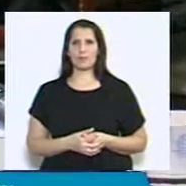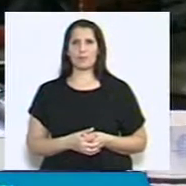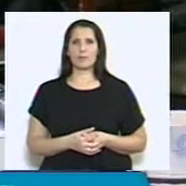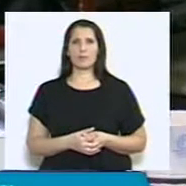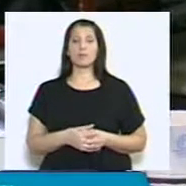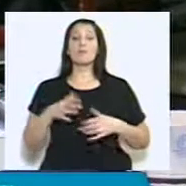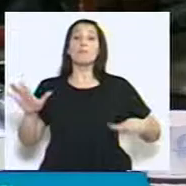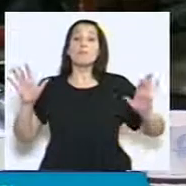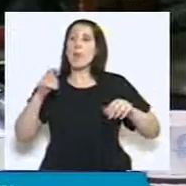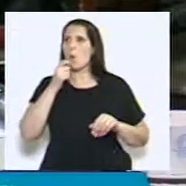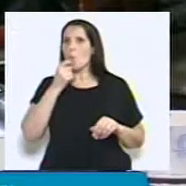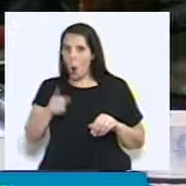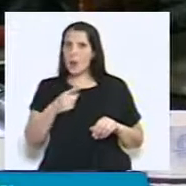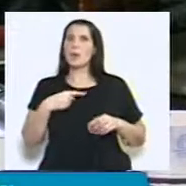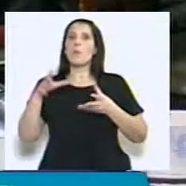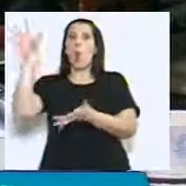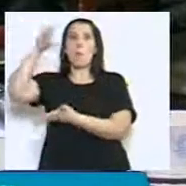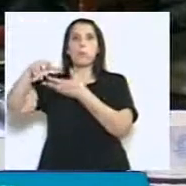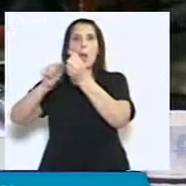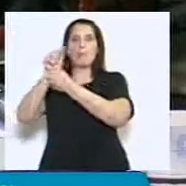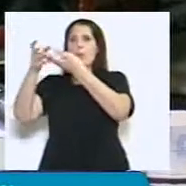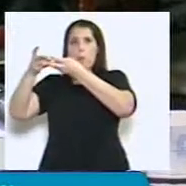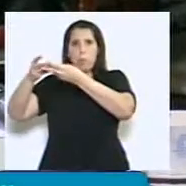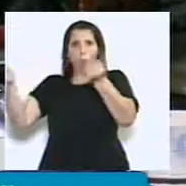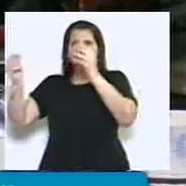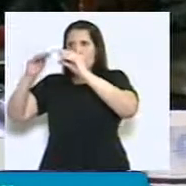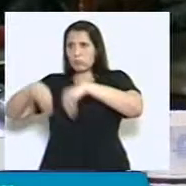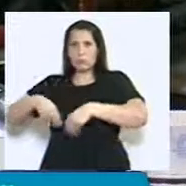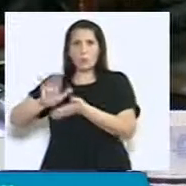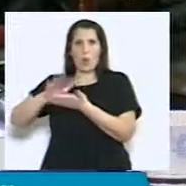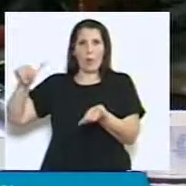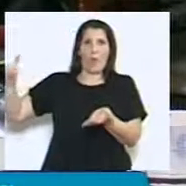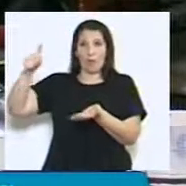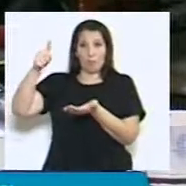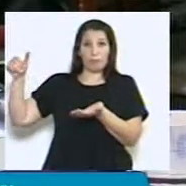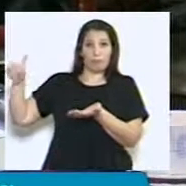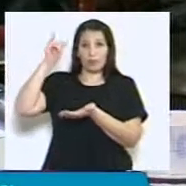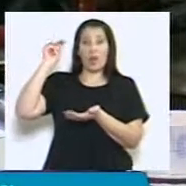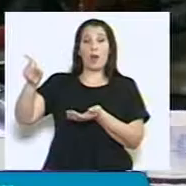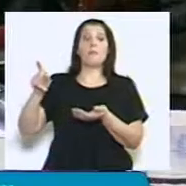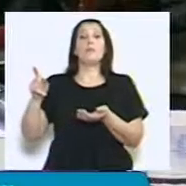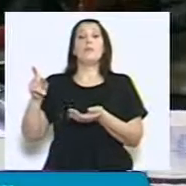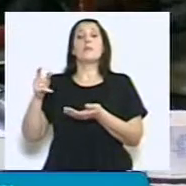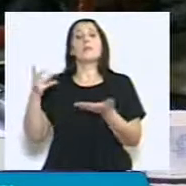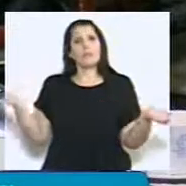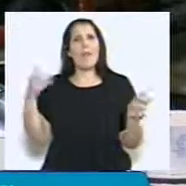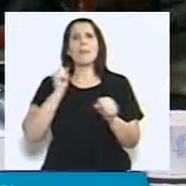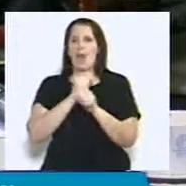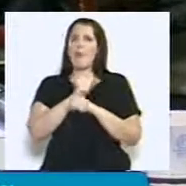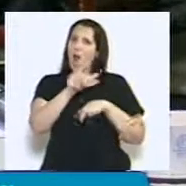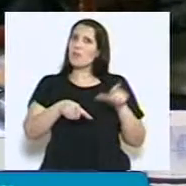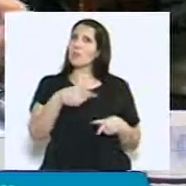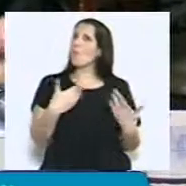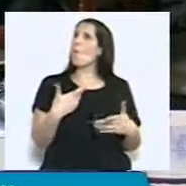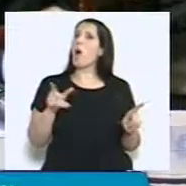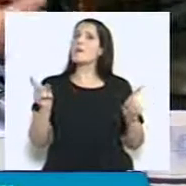Para el supuesto de producirse la disolución de la empresa argentina de navegación aérea, Sociedad del Estado, los trabajadores pueden optar